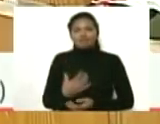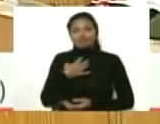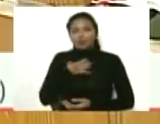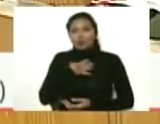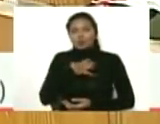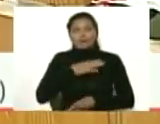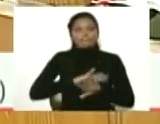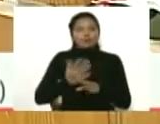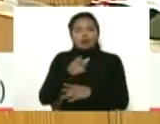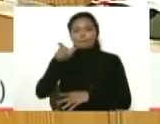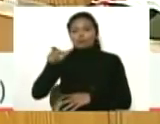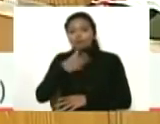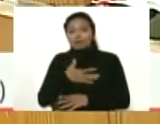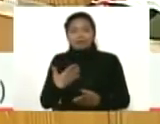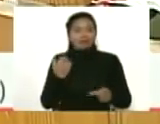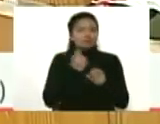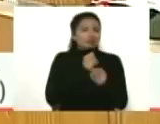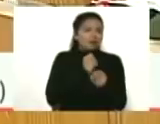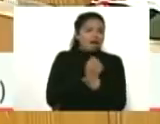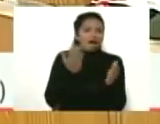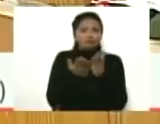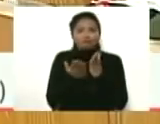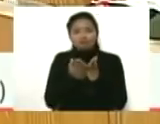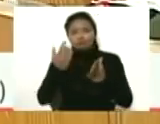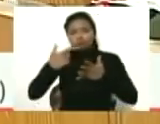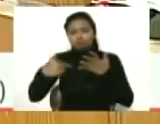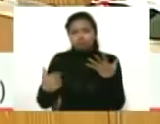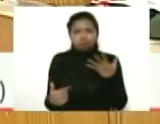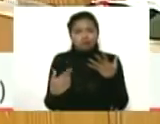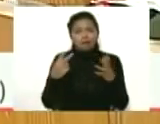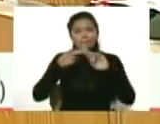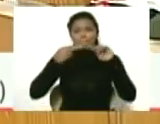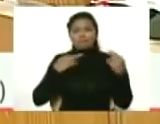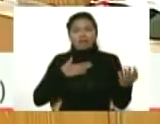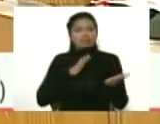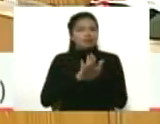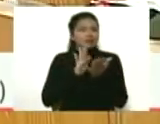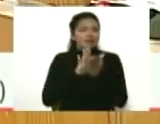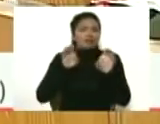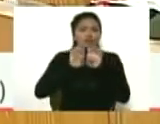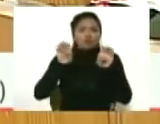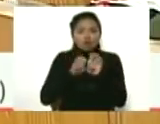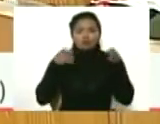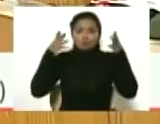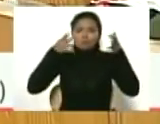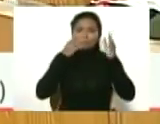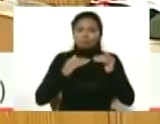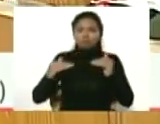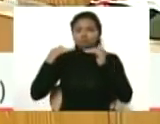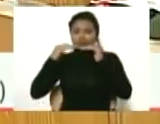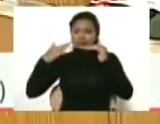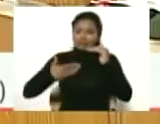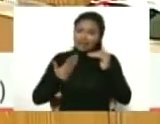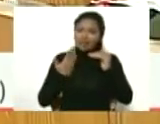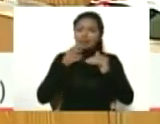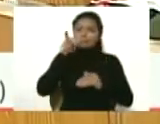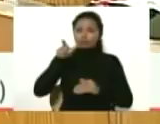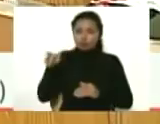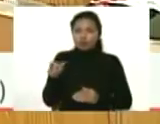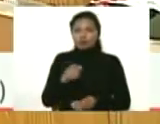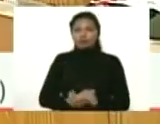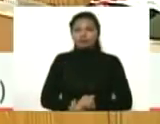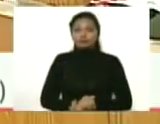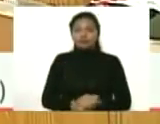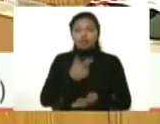fracasaron, porque la gente quiere trabajar, quiere paz, quiere educación, quiere estabilidad. Y